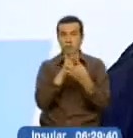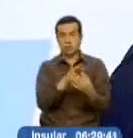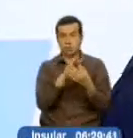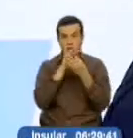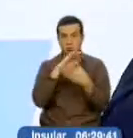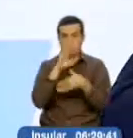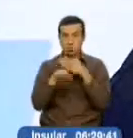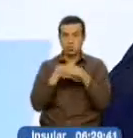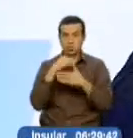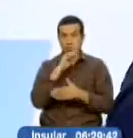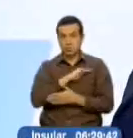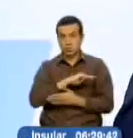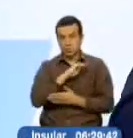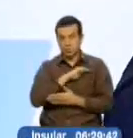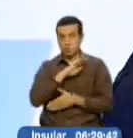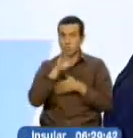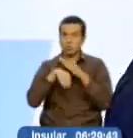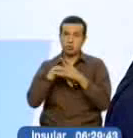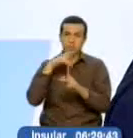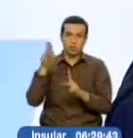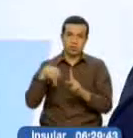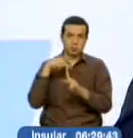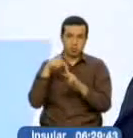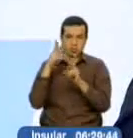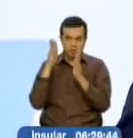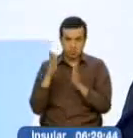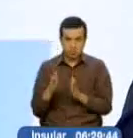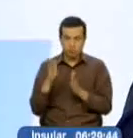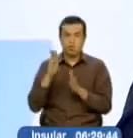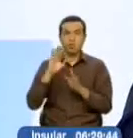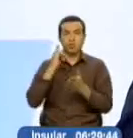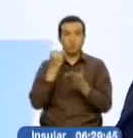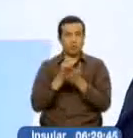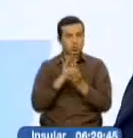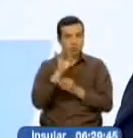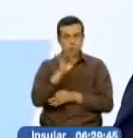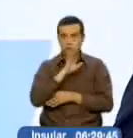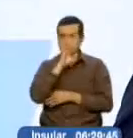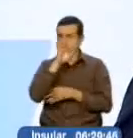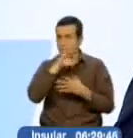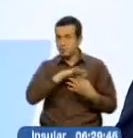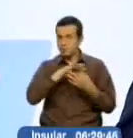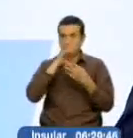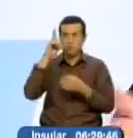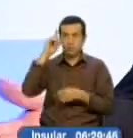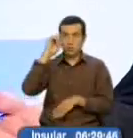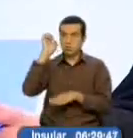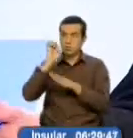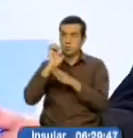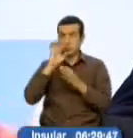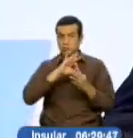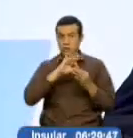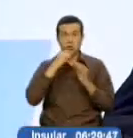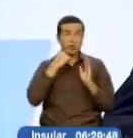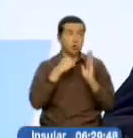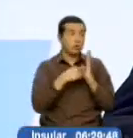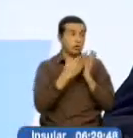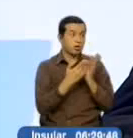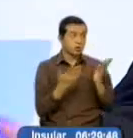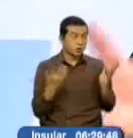de todas las municipalidades, de todas las prefecturas, de todas las juntas parroquiales, del gobierno nacional. Pero si alguien